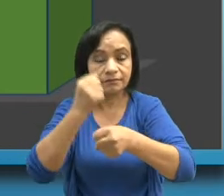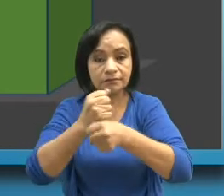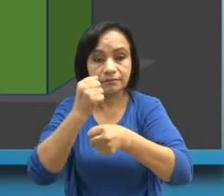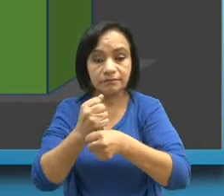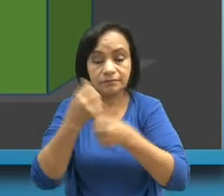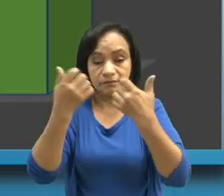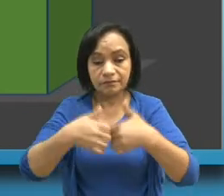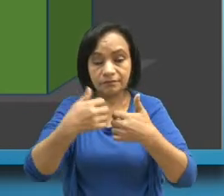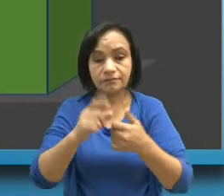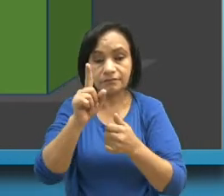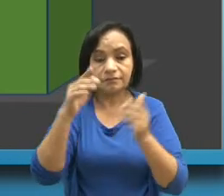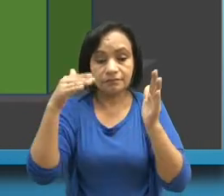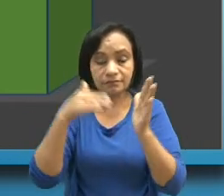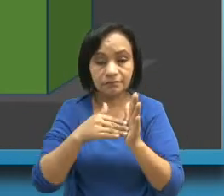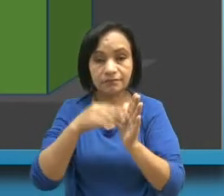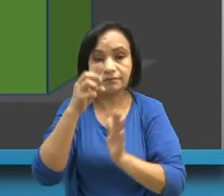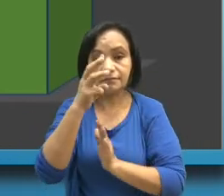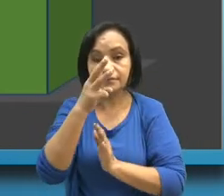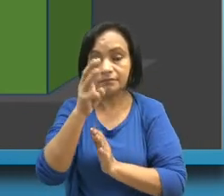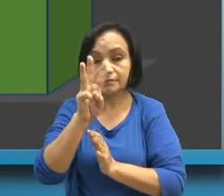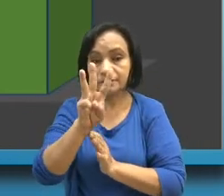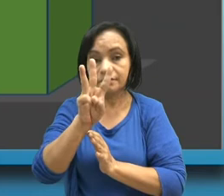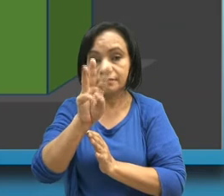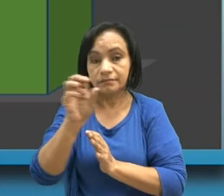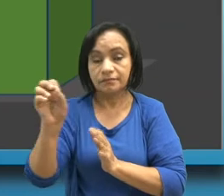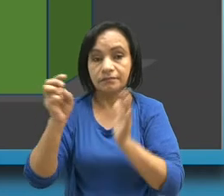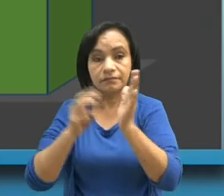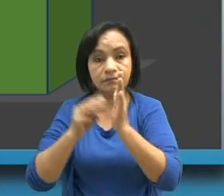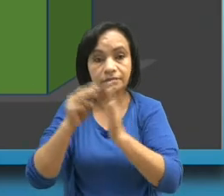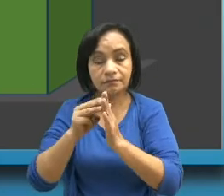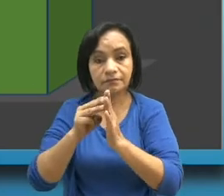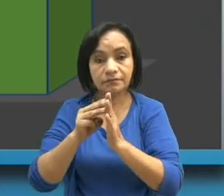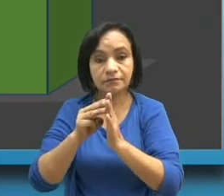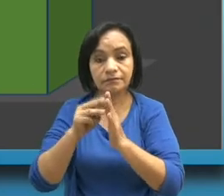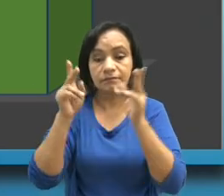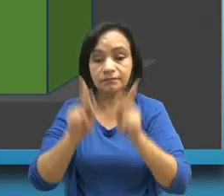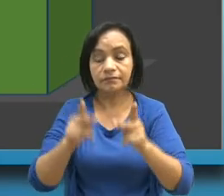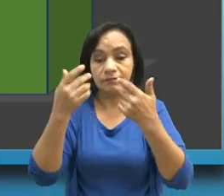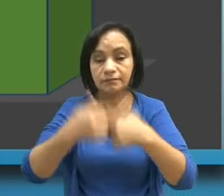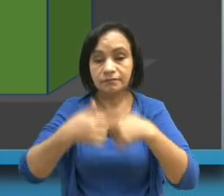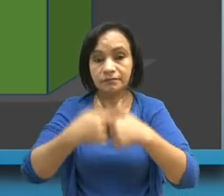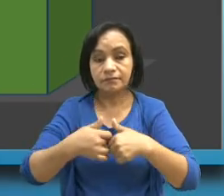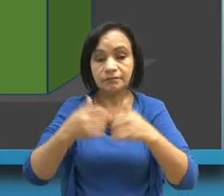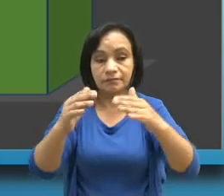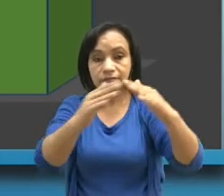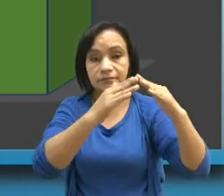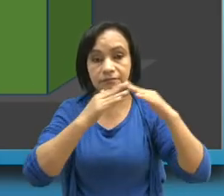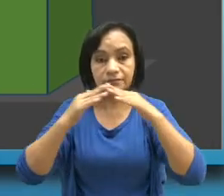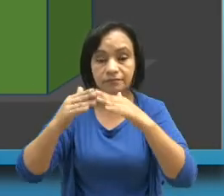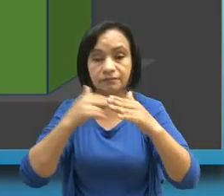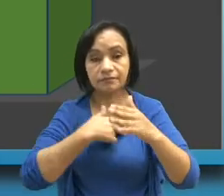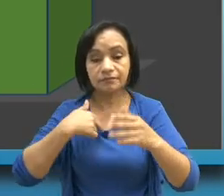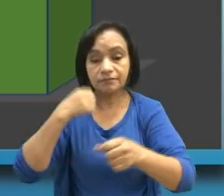anticipo, que son esos 1.370 millones que logramos desembolsar. Los contratistas o las empresas van a la ciudad donde van a desarrollar